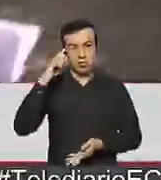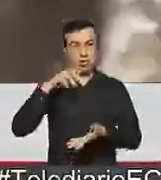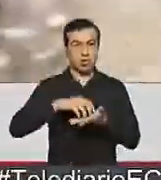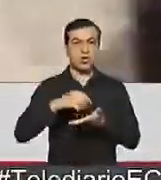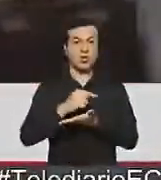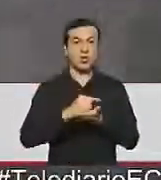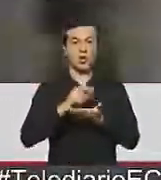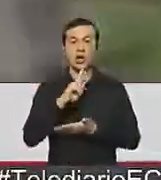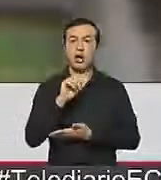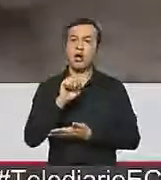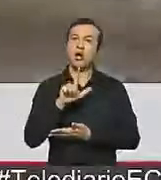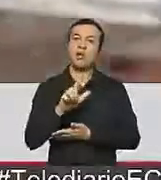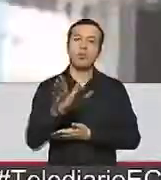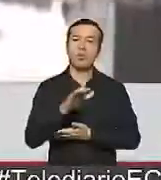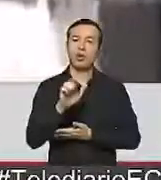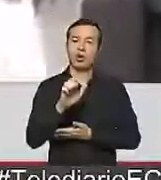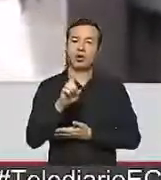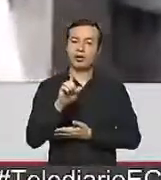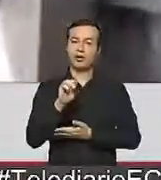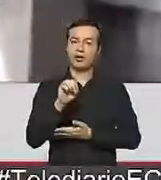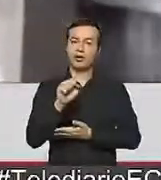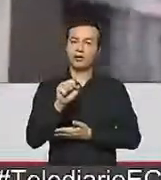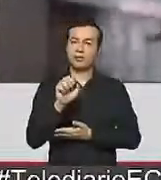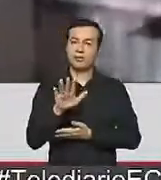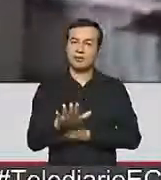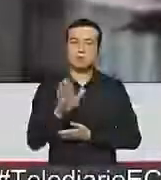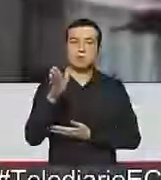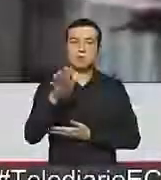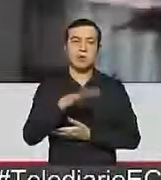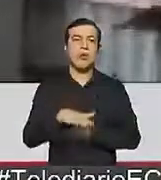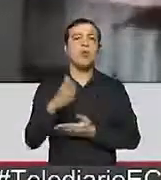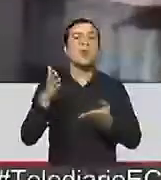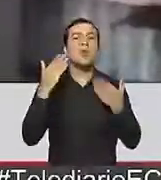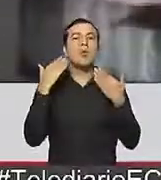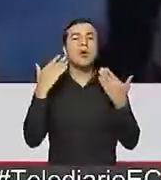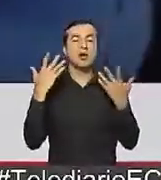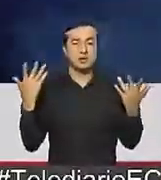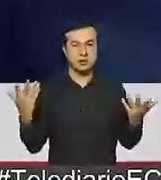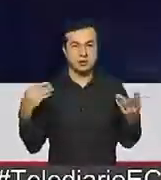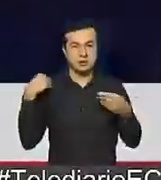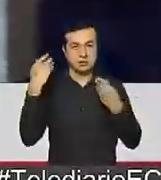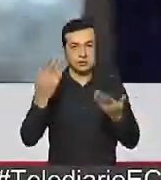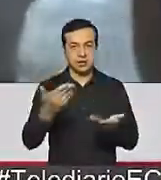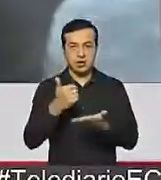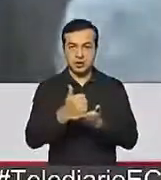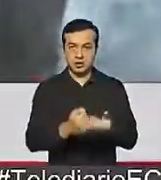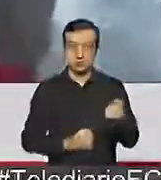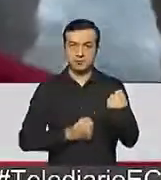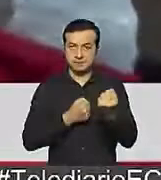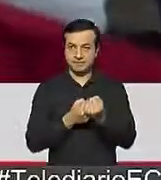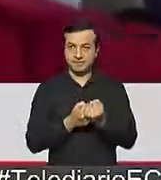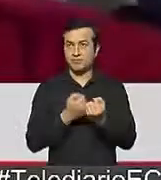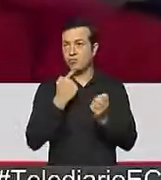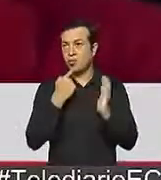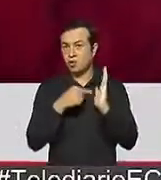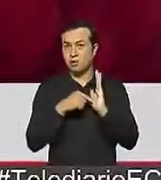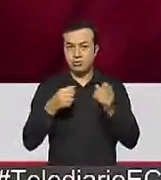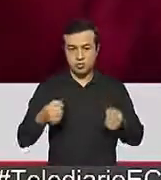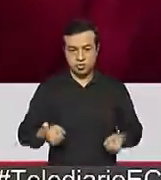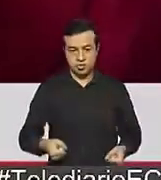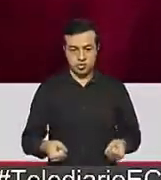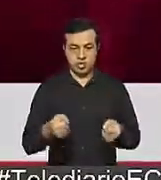Guayas, Raúl Ledesma, visitó 3 puntos distintos del suburbio de Guayaquil. Allí entregó ayudas humanitarias, como sillas de